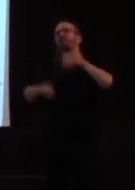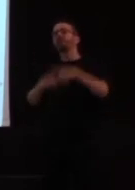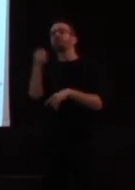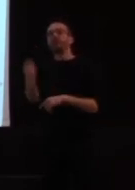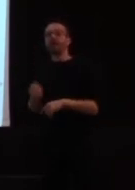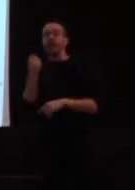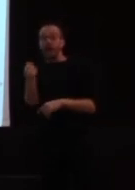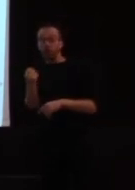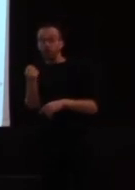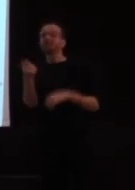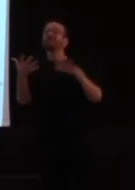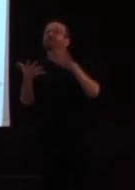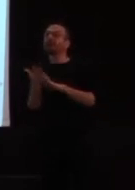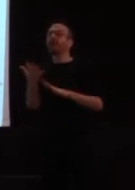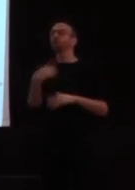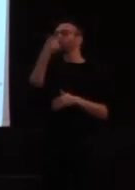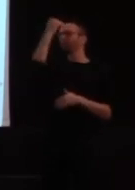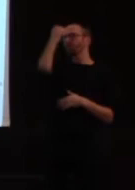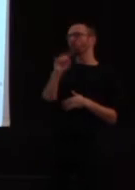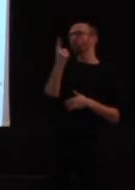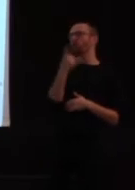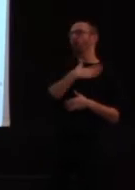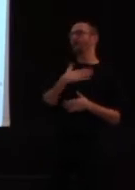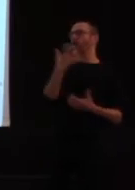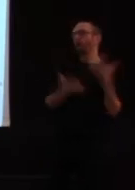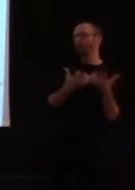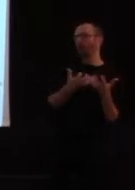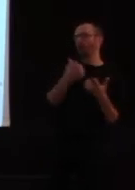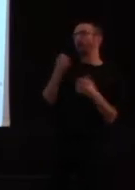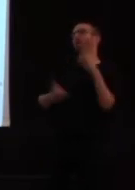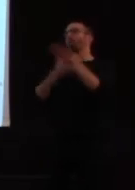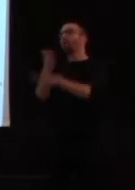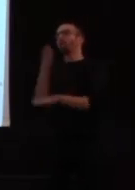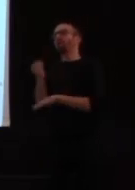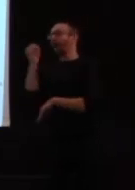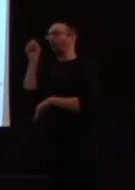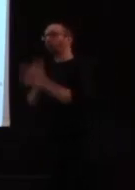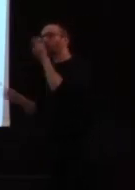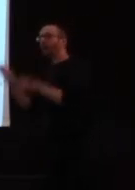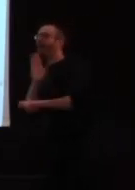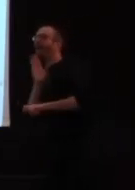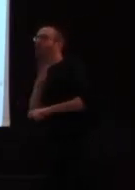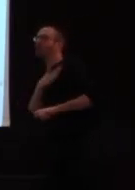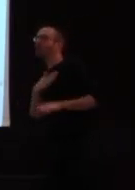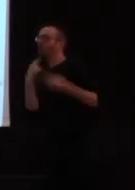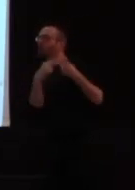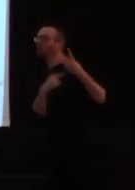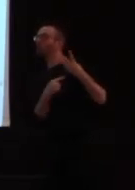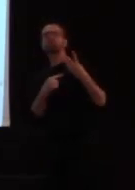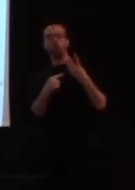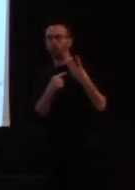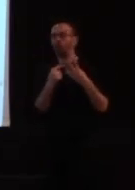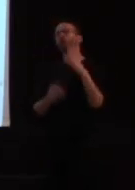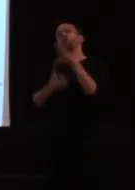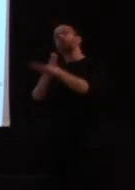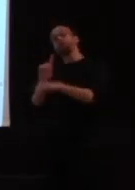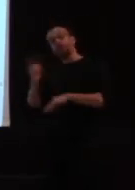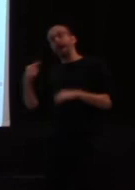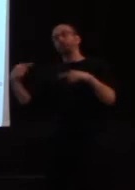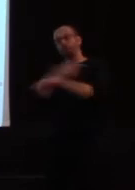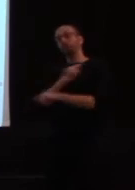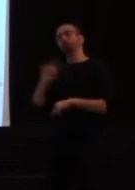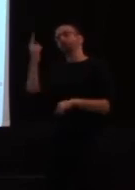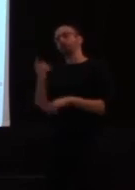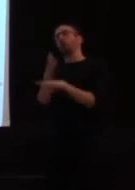No son clases prefabricadas de estas, ¿sabéis? Sino ir viendo y a partir de aquí construyendo el conocimiento de manera concreta. Estas